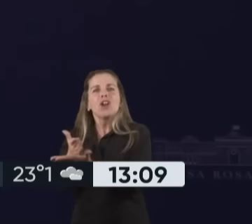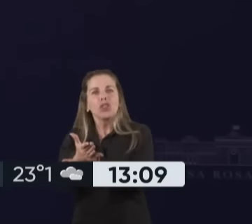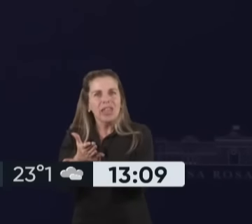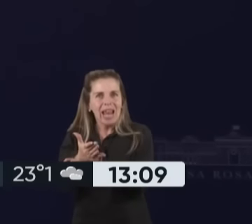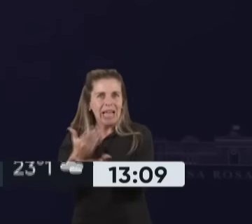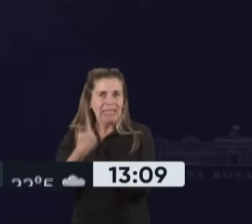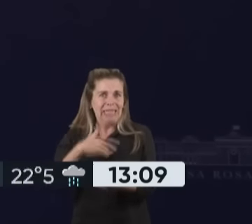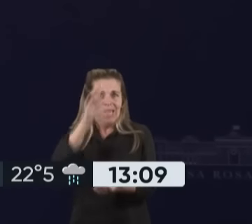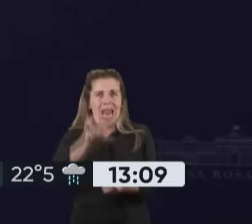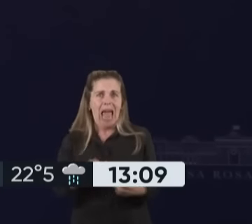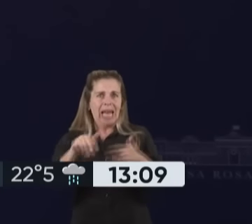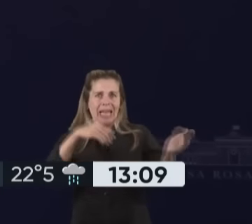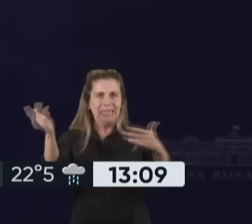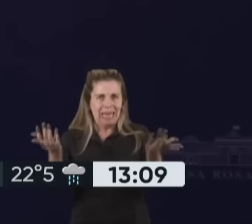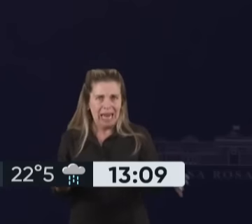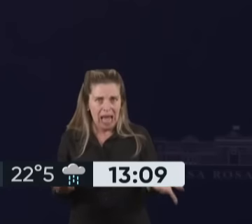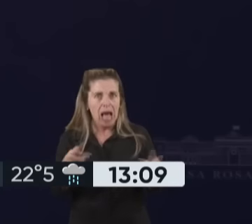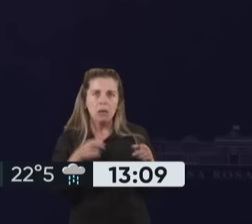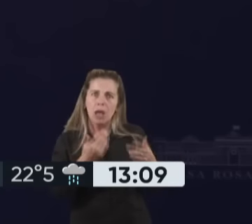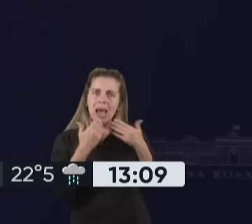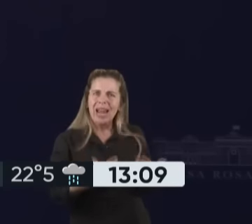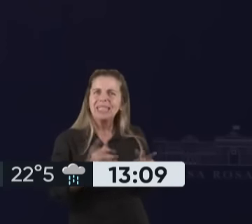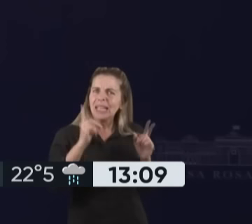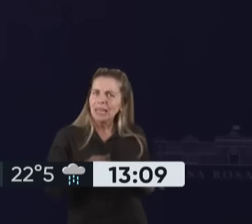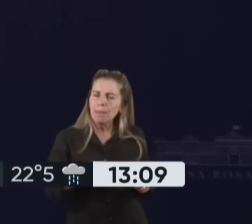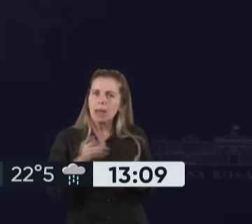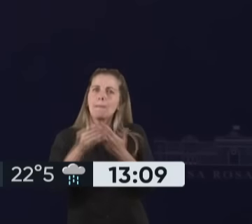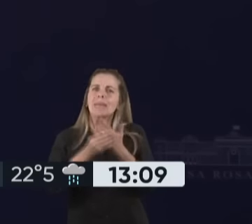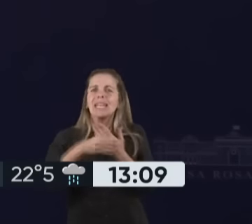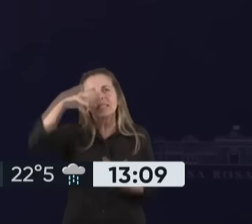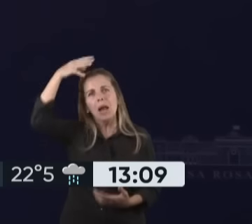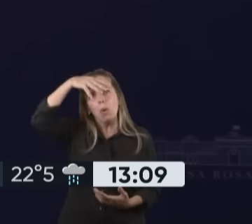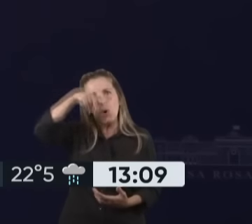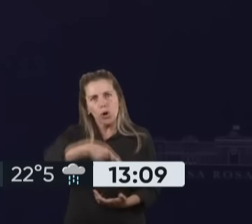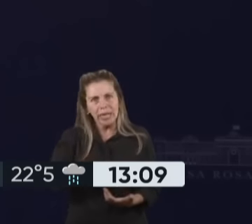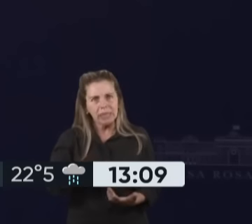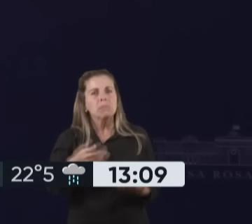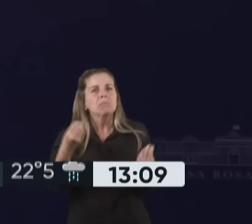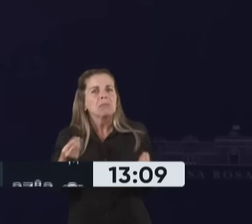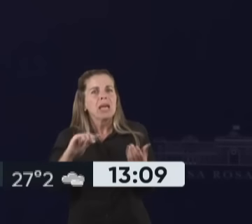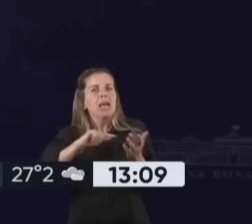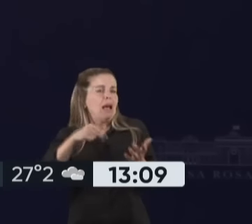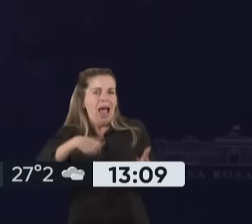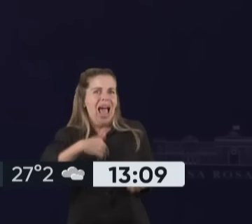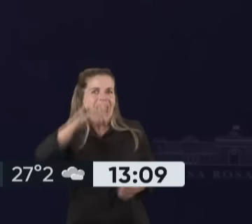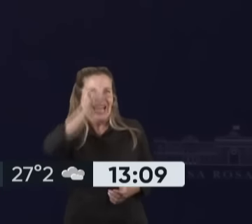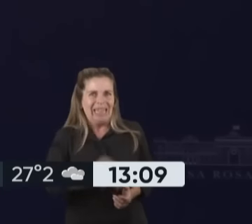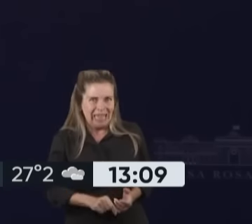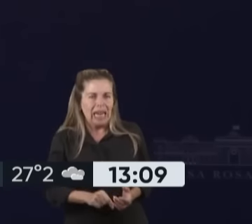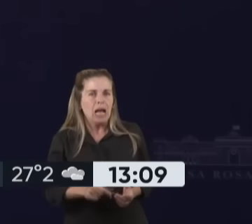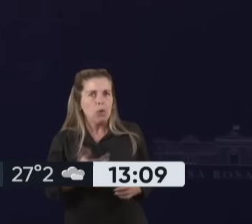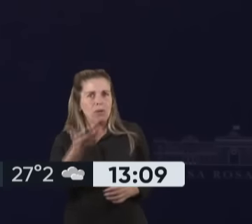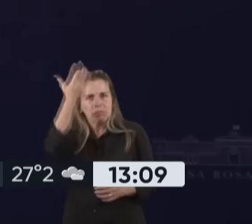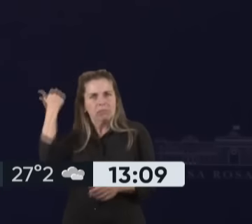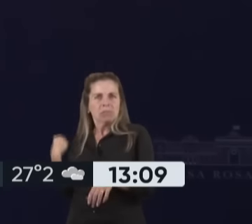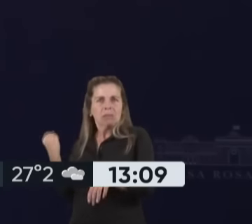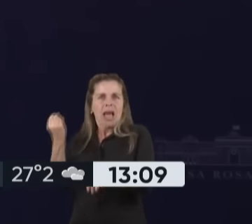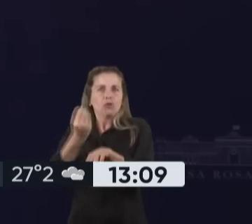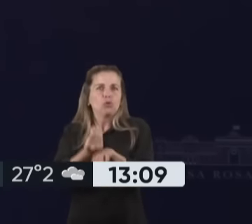el enorme aporte de la doctora Patricia Bullrich al restablecimiento del orden en la Argentina. Cuando asumió como ministra de